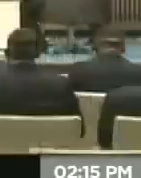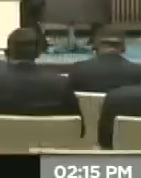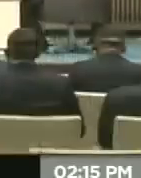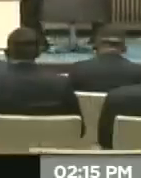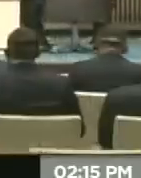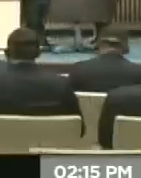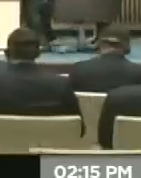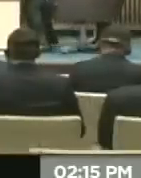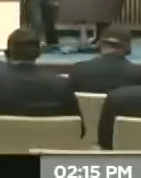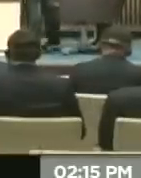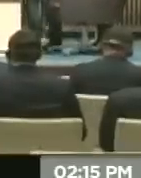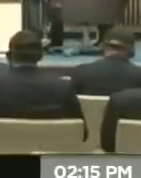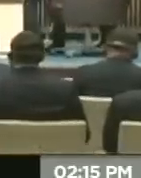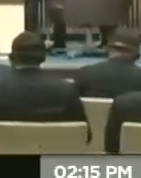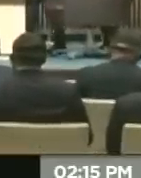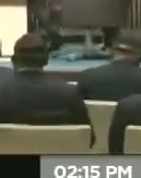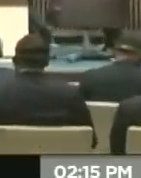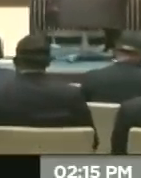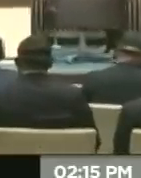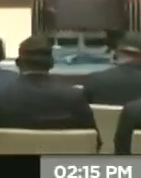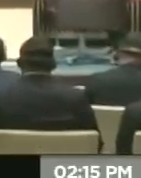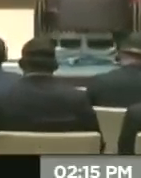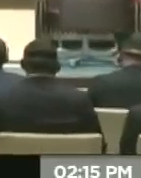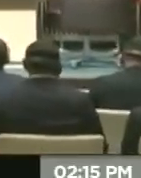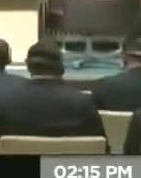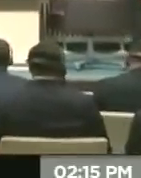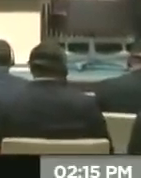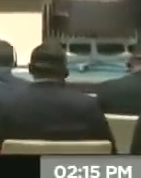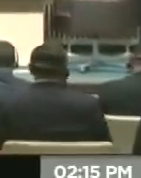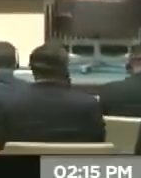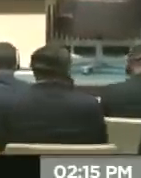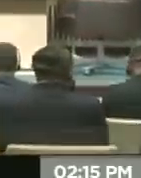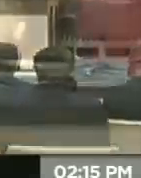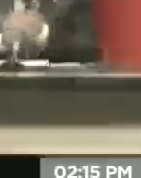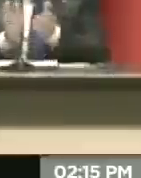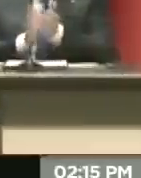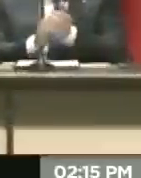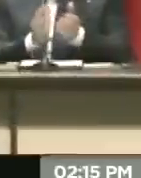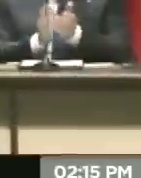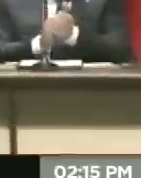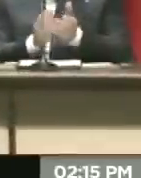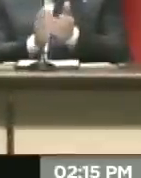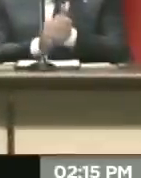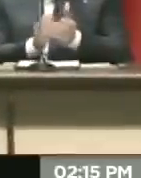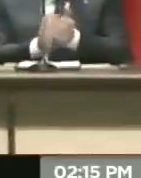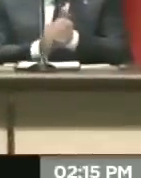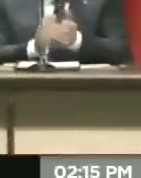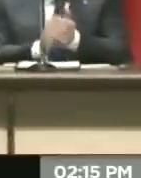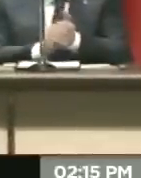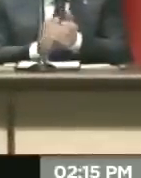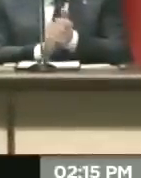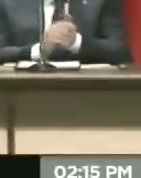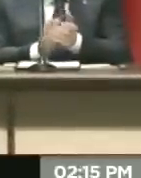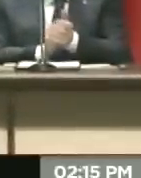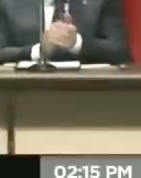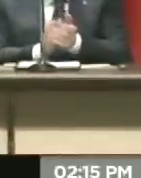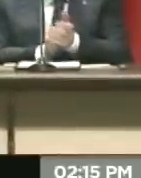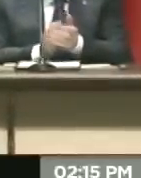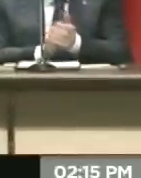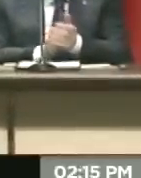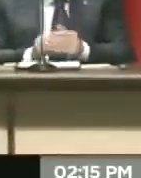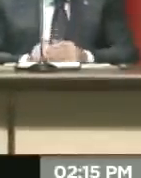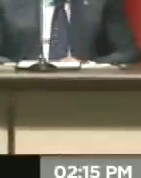a propósito de esta alianza que tiene que ver con la protección de plantas y recursos naturales y que